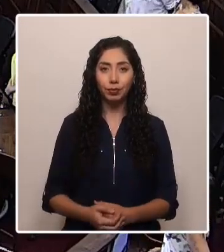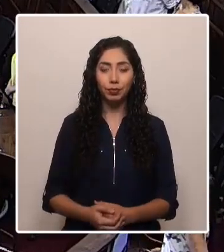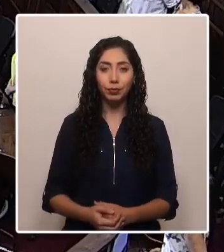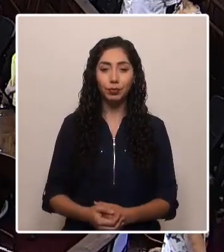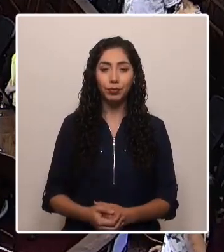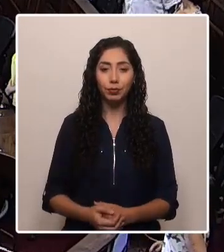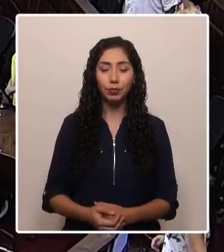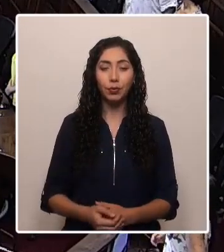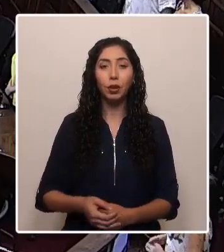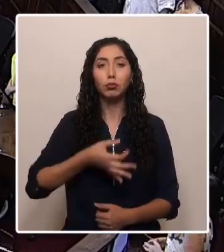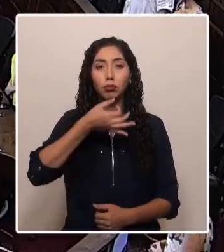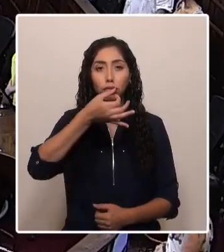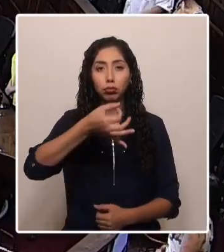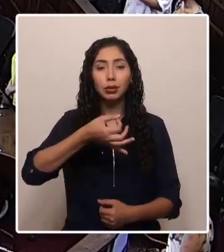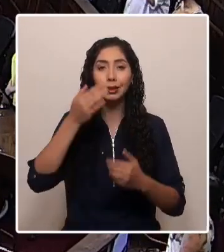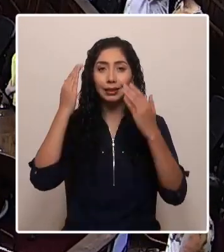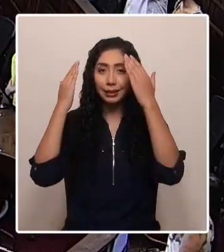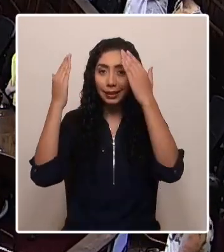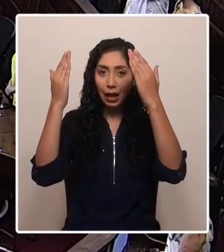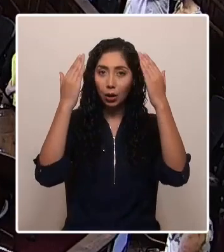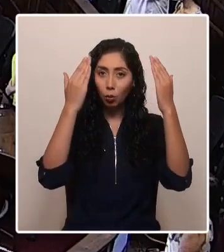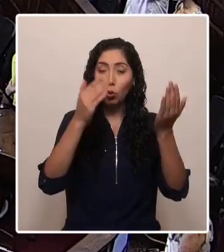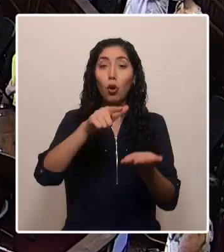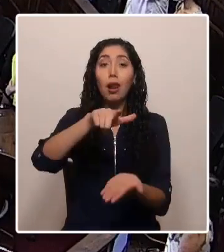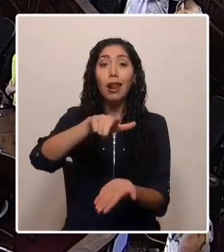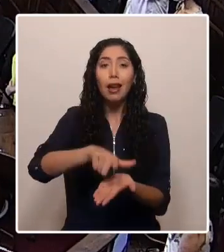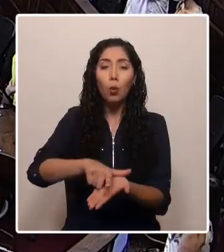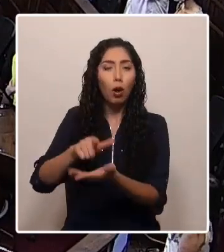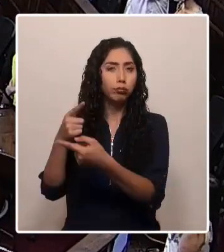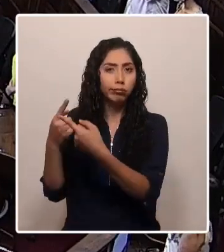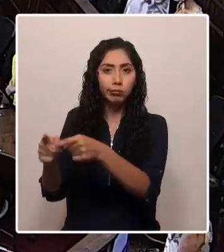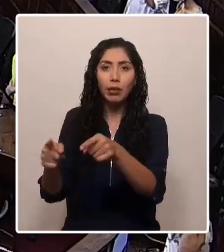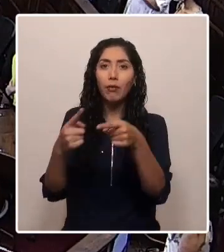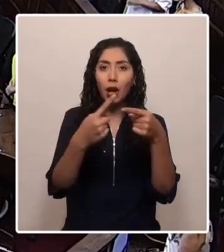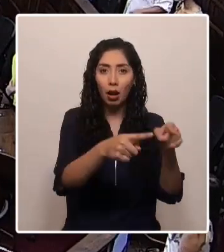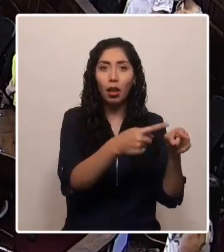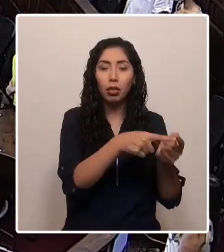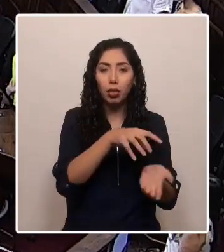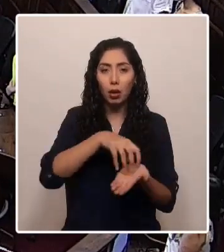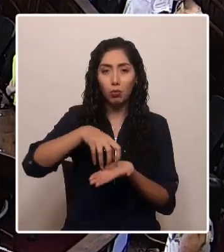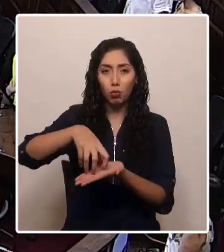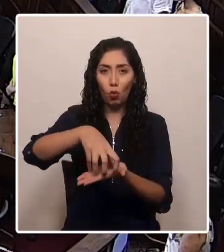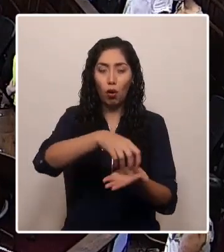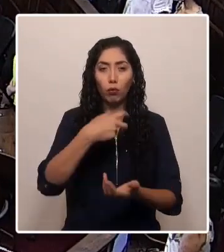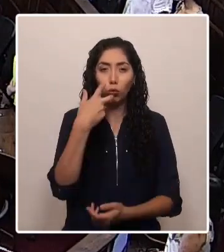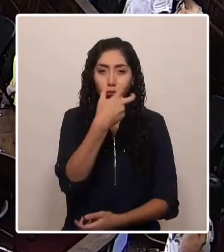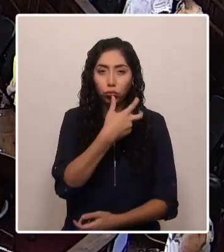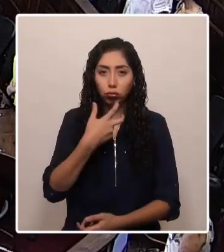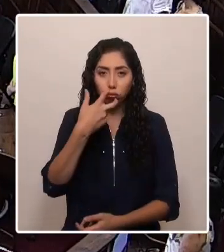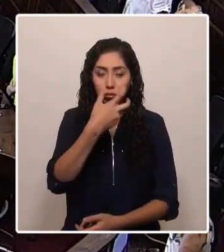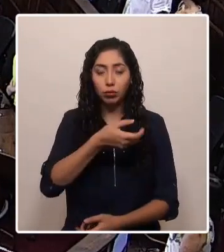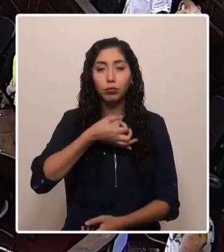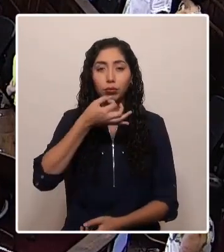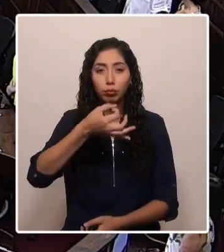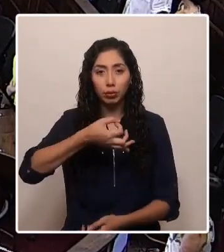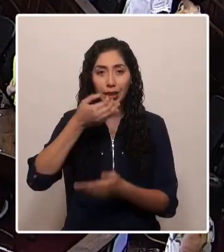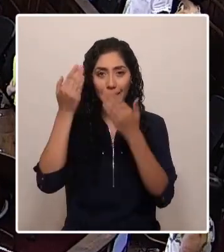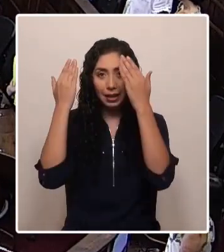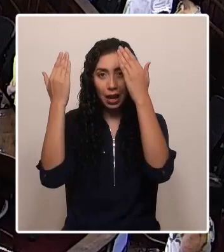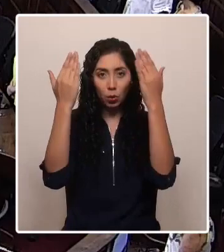Atski Sumayapu, Kamisaraki, Hilatanaka, Cuyacanaka, Imainaya Cachanquichis, Nañaicuna